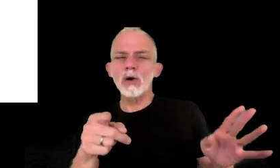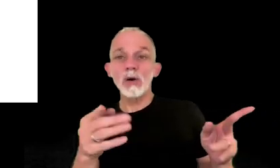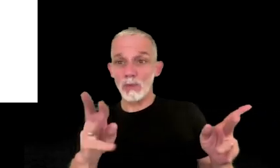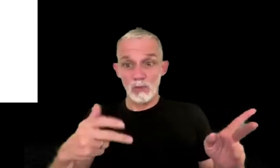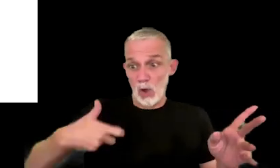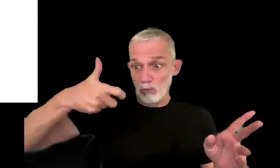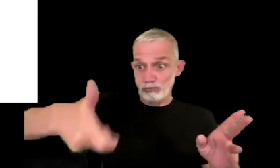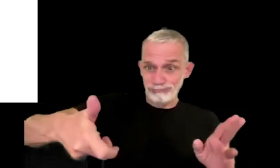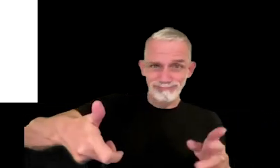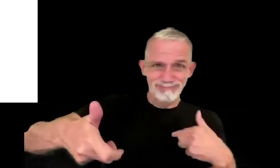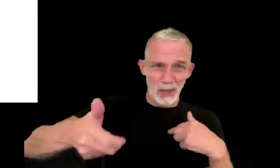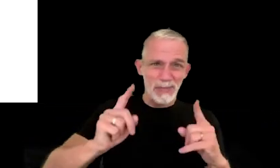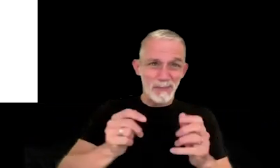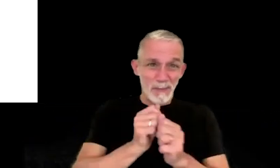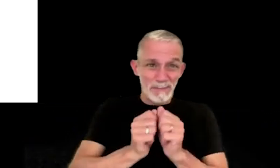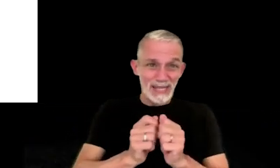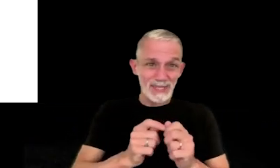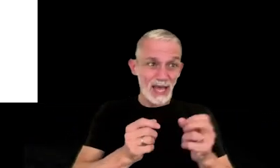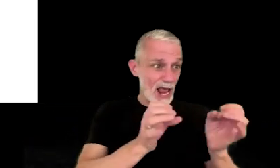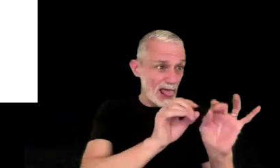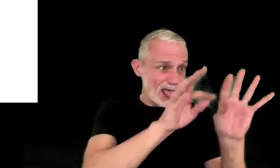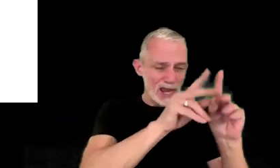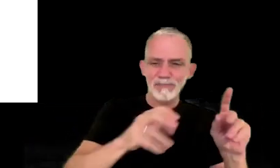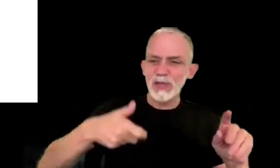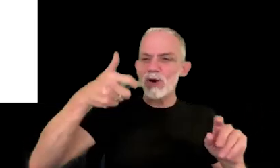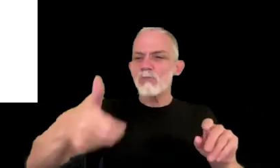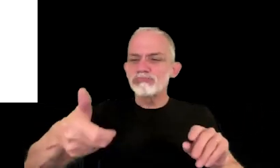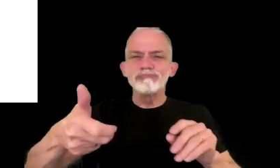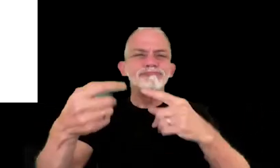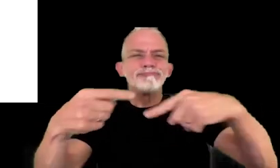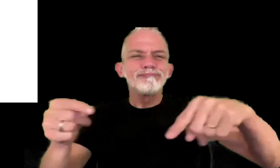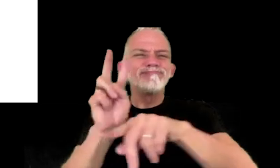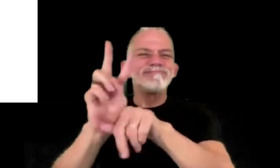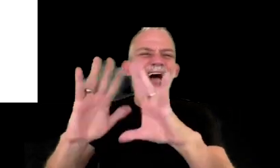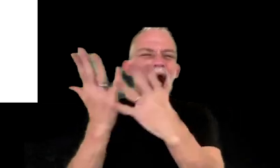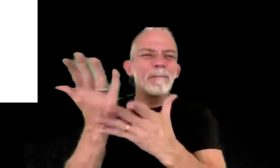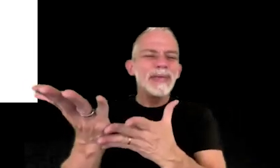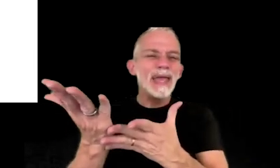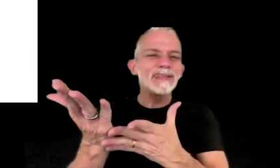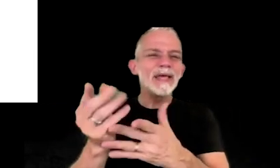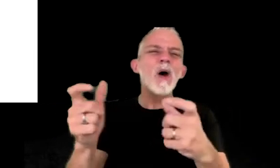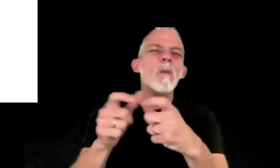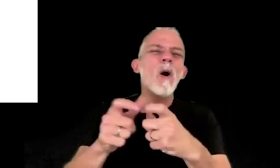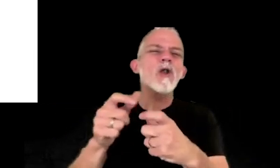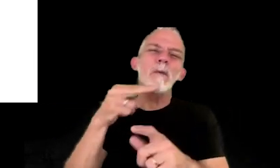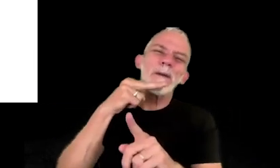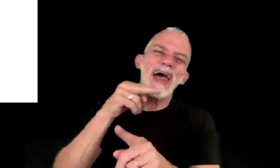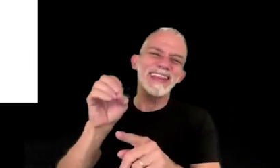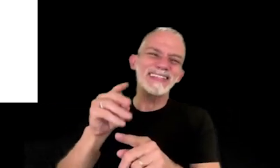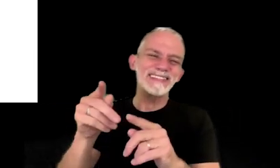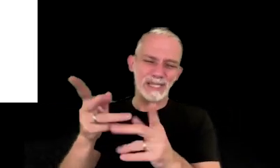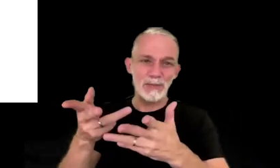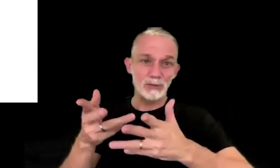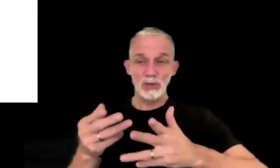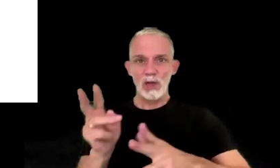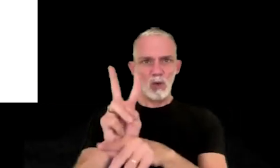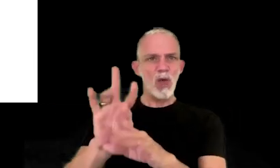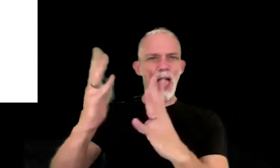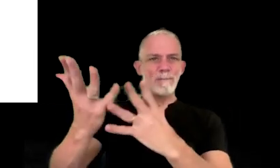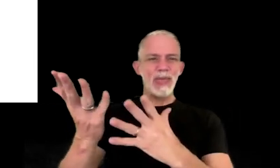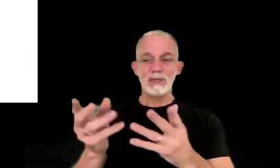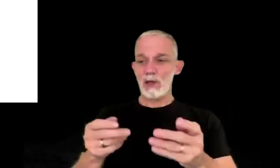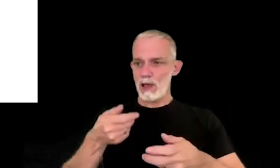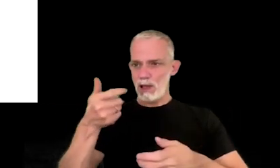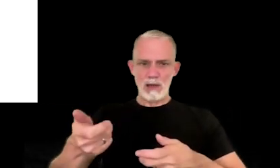Invirtiendo en finanzas sostenibles, invirtiendo en bonos verdes. Entonces, cuando ellos invierten en